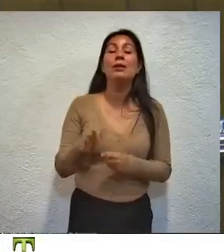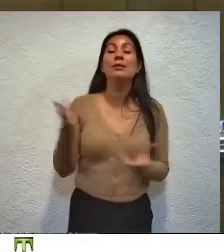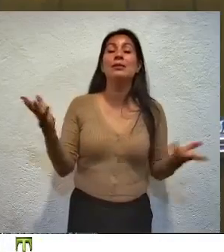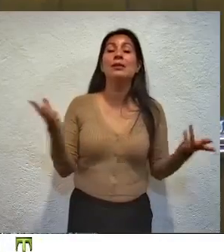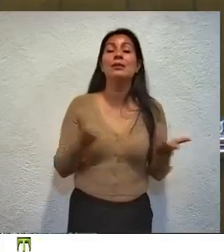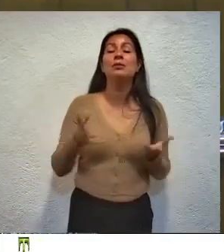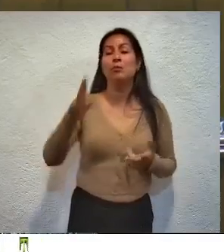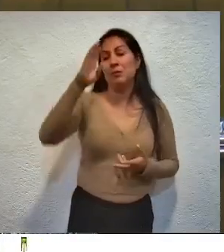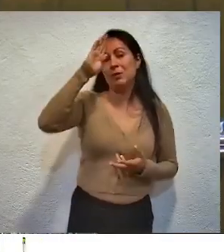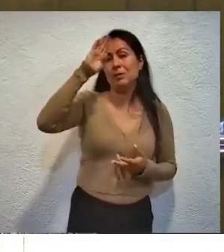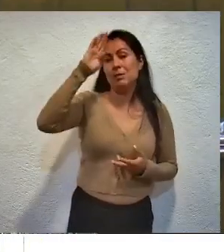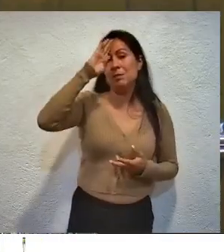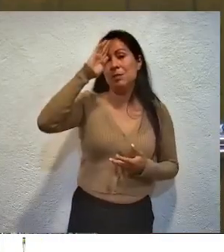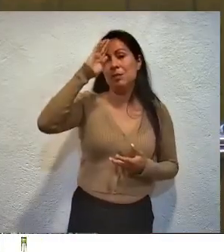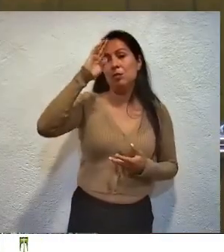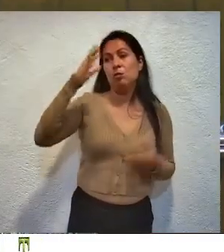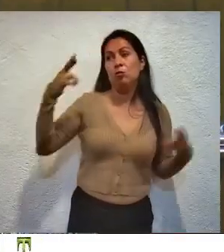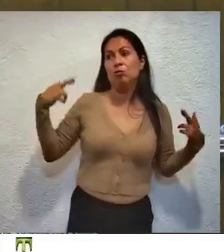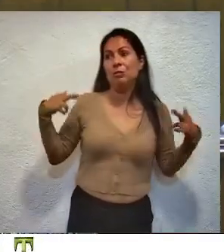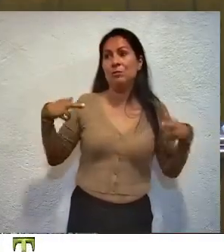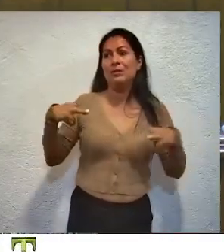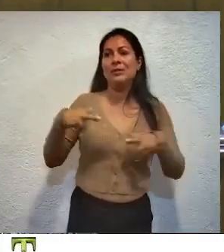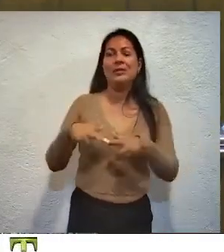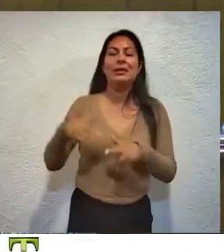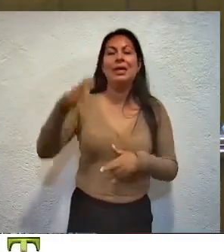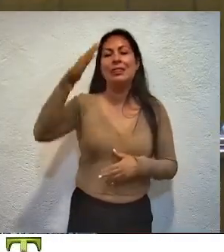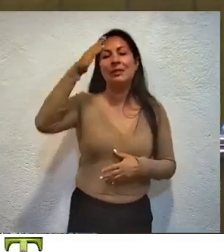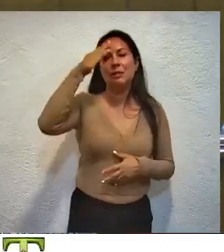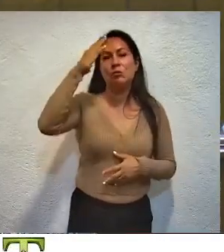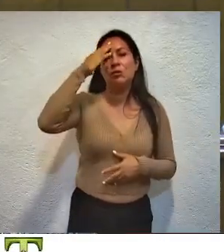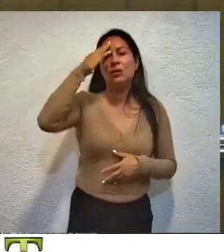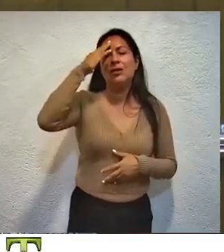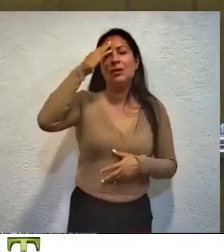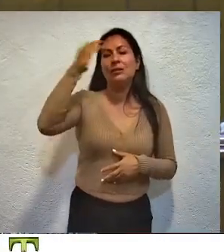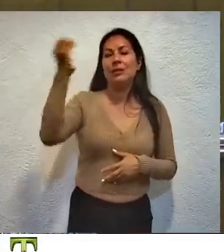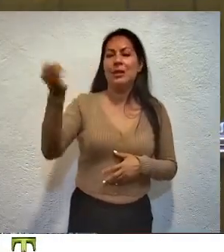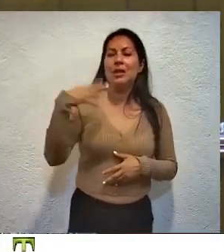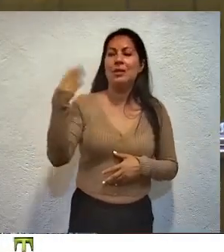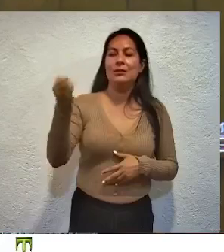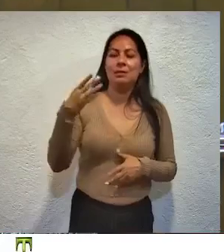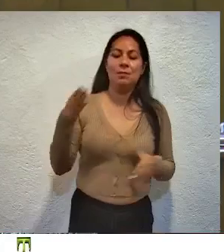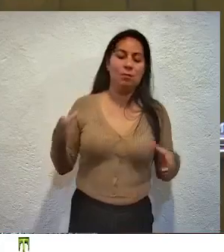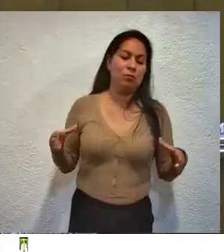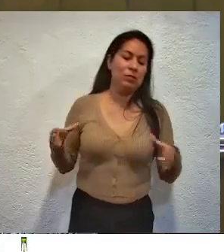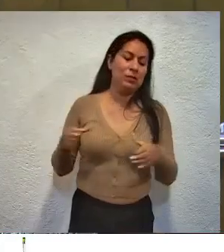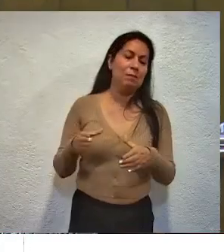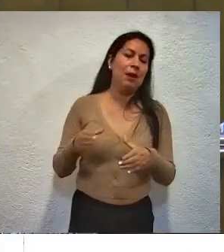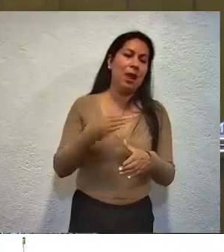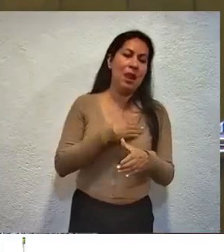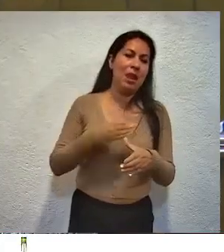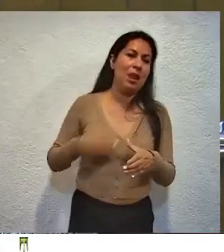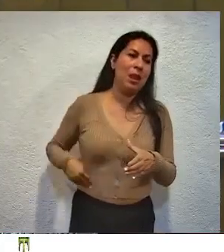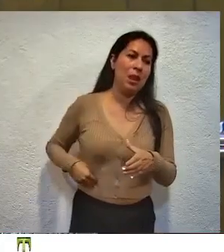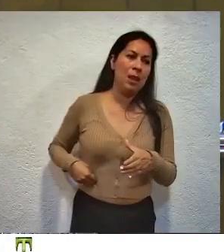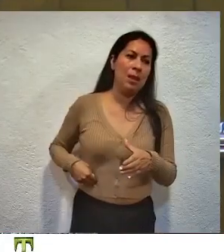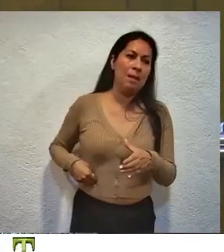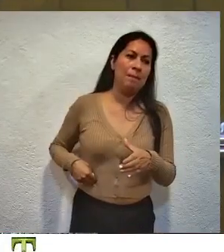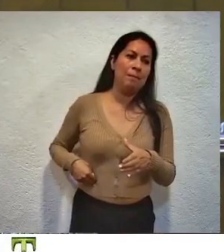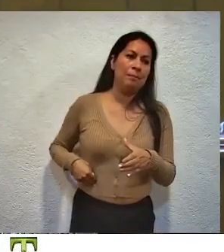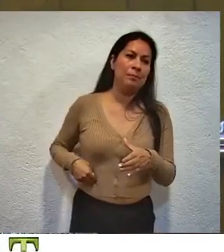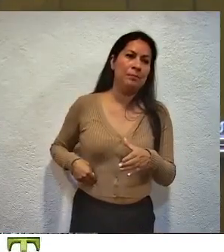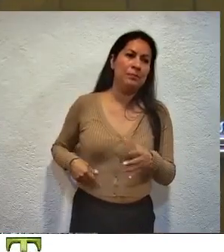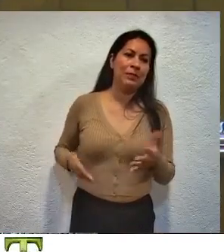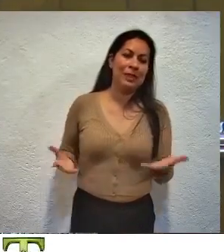sometió a consideración de los representantes y autoridades de la Asamblea Municipal Comunitaria